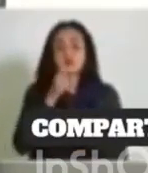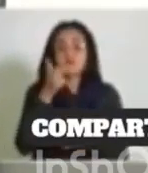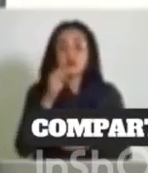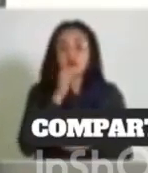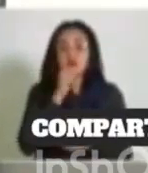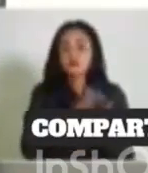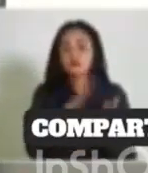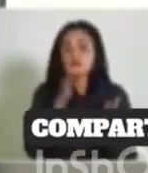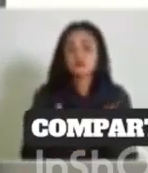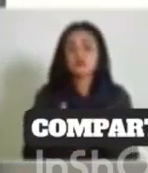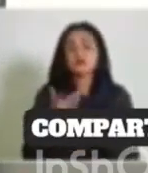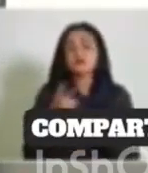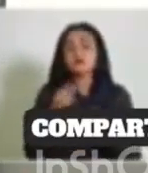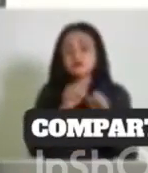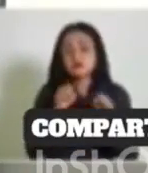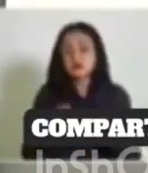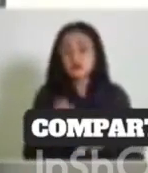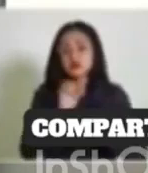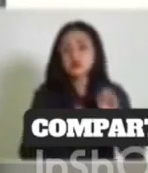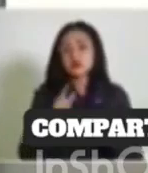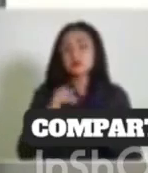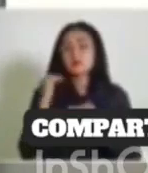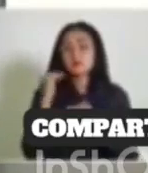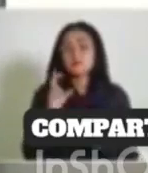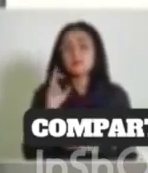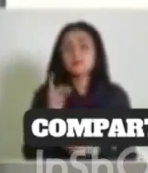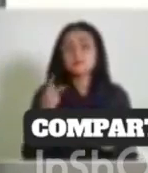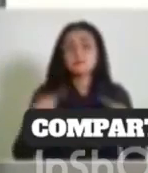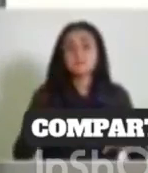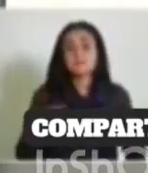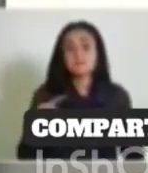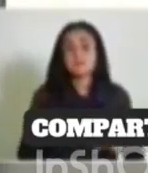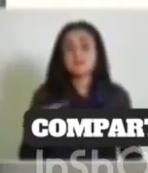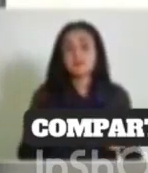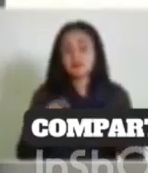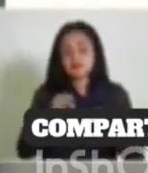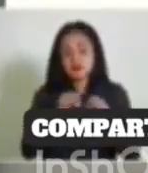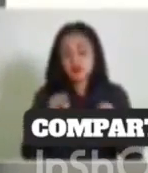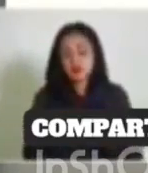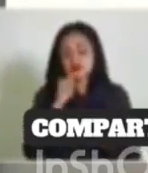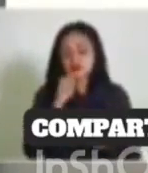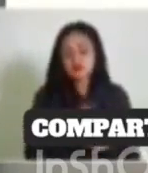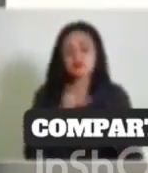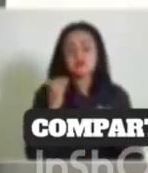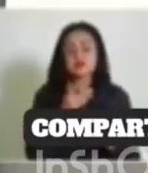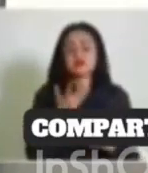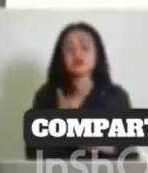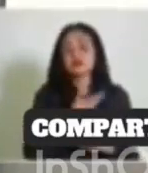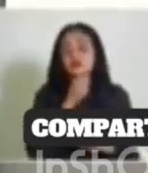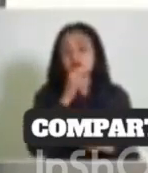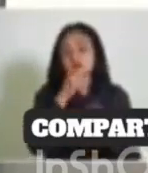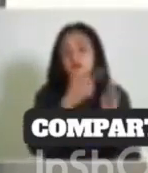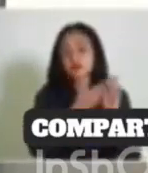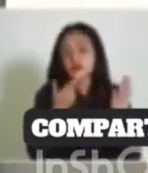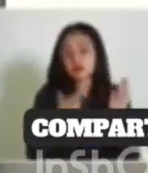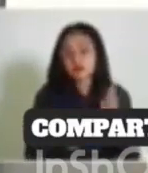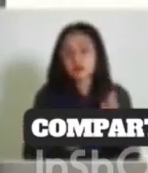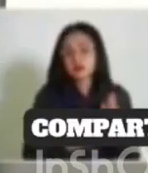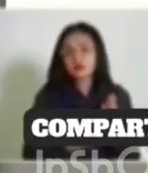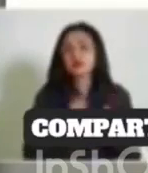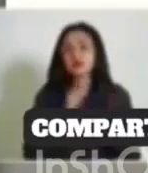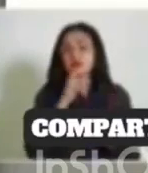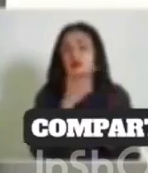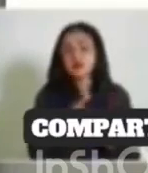se podrá extender a los salones de eventos con un aforo máximo de 30 personas por salón, conservando los protocolos sanitarios y de